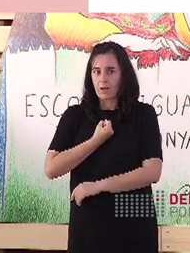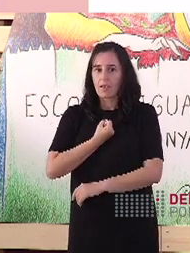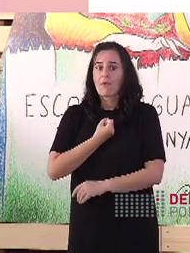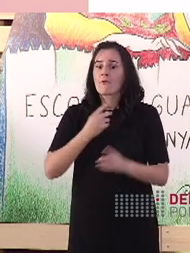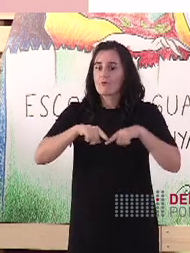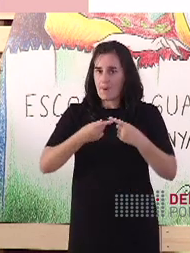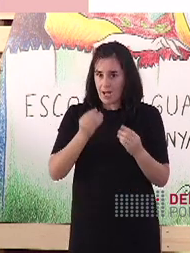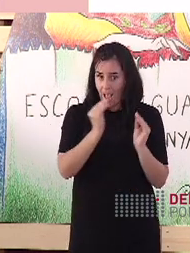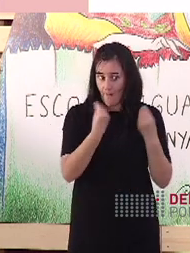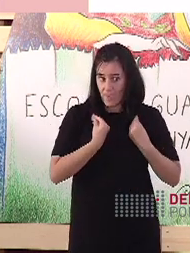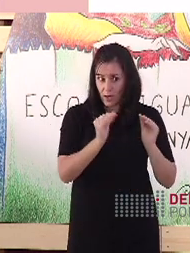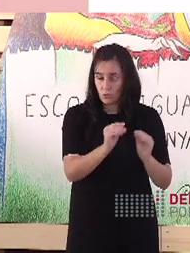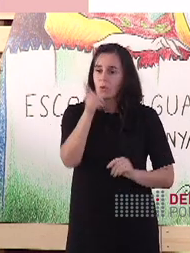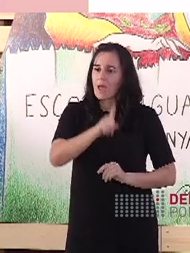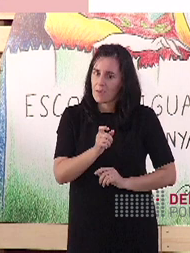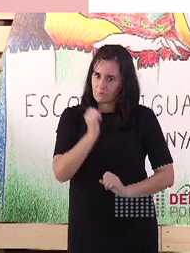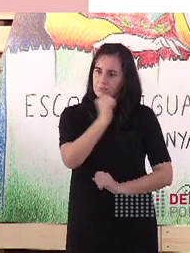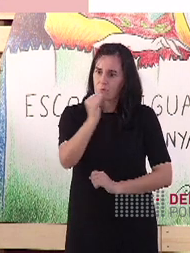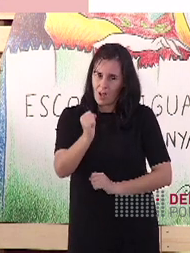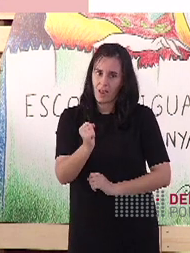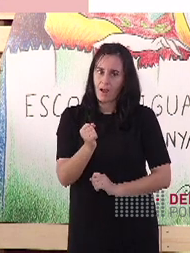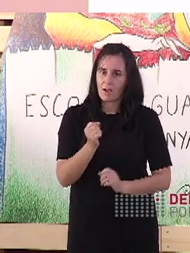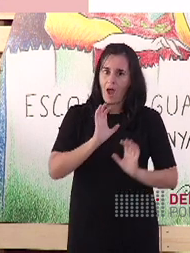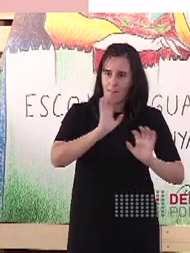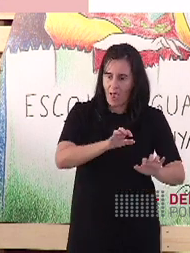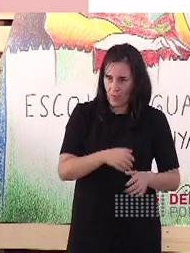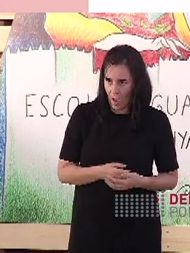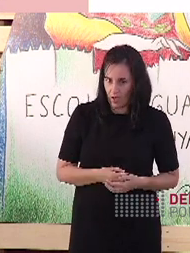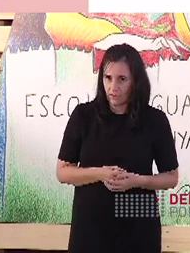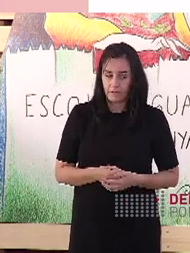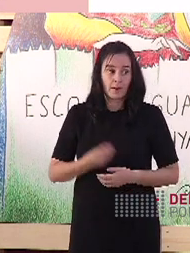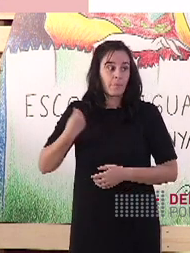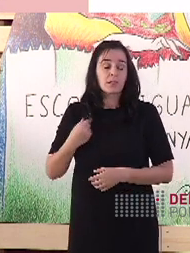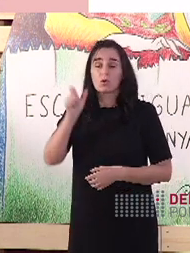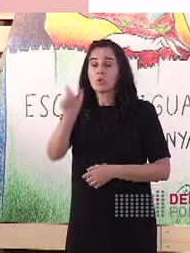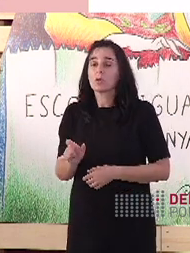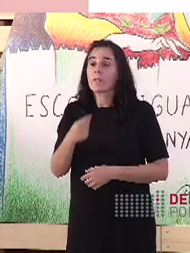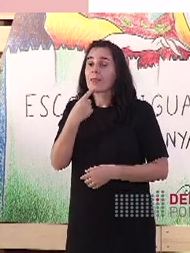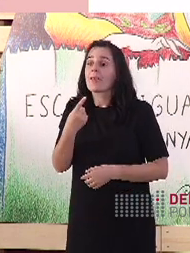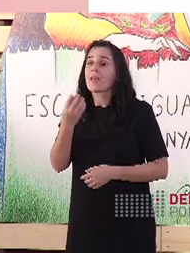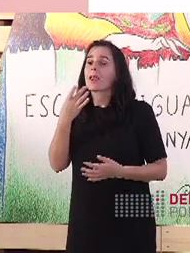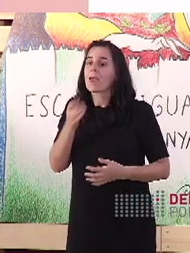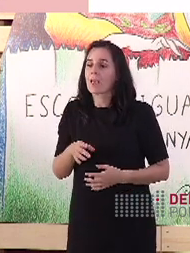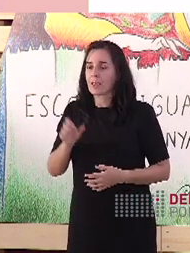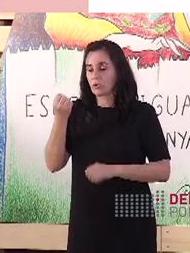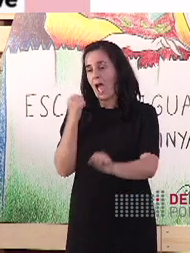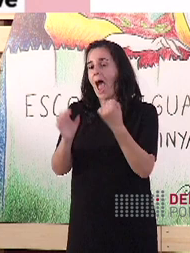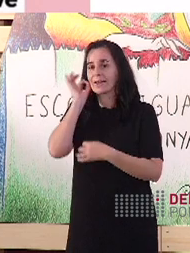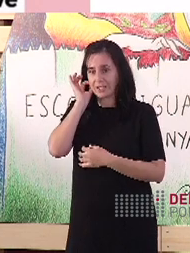también fueron amenazadas. Linda Loveless es una de las actrices más famosas del porno. Pero vamos,